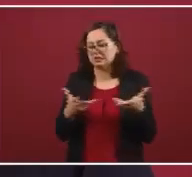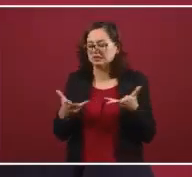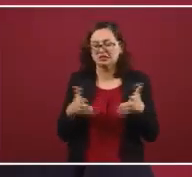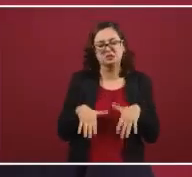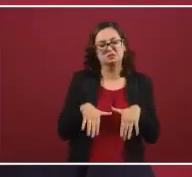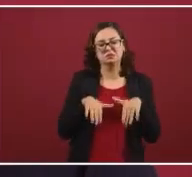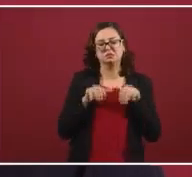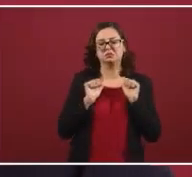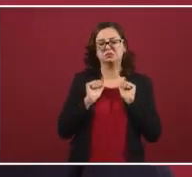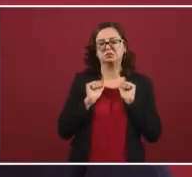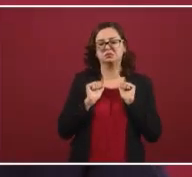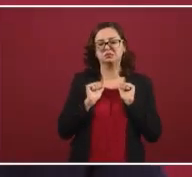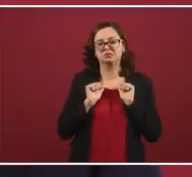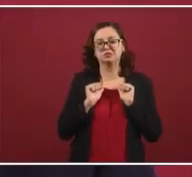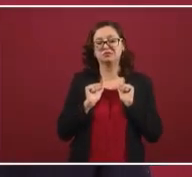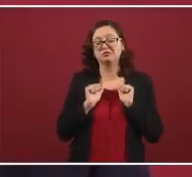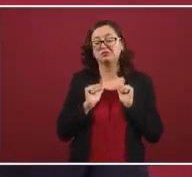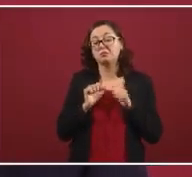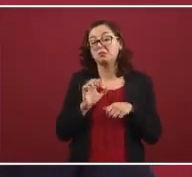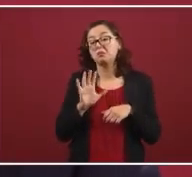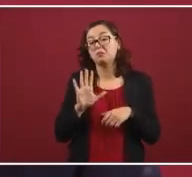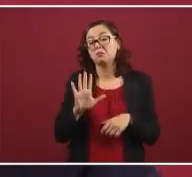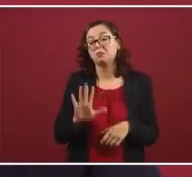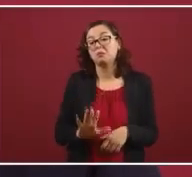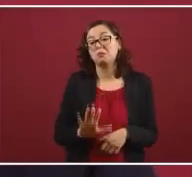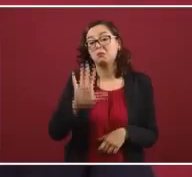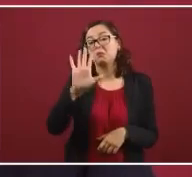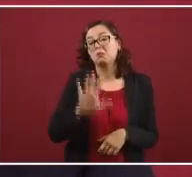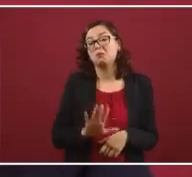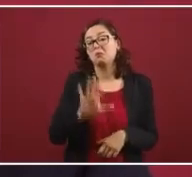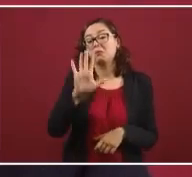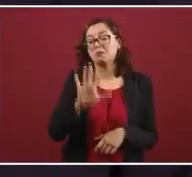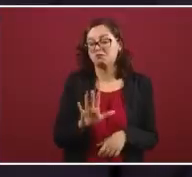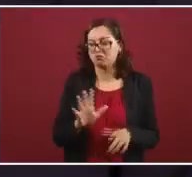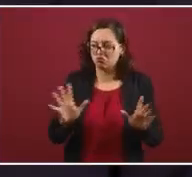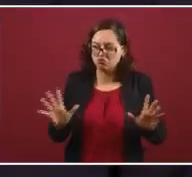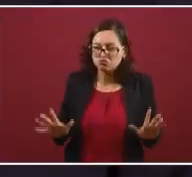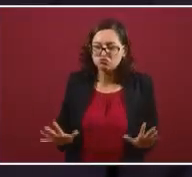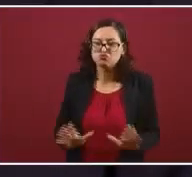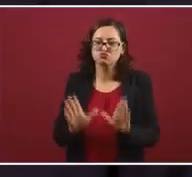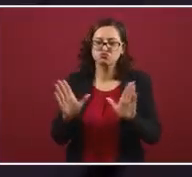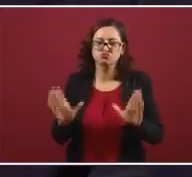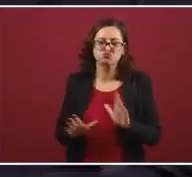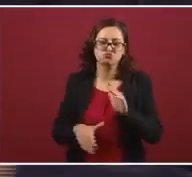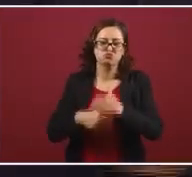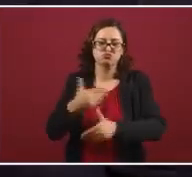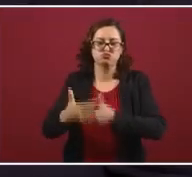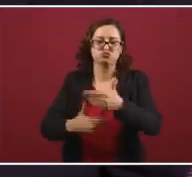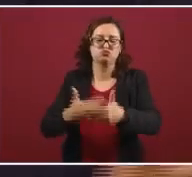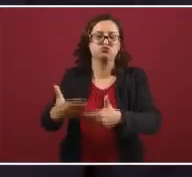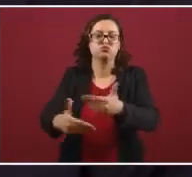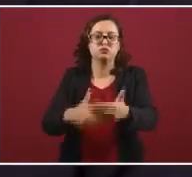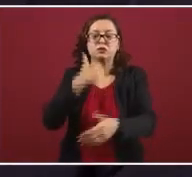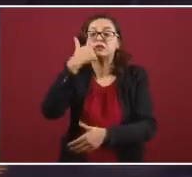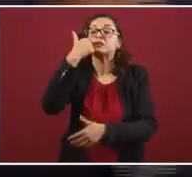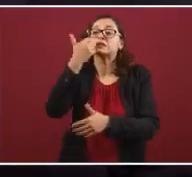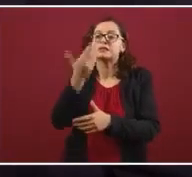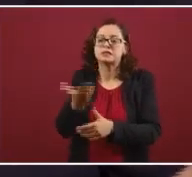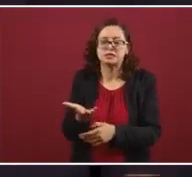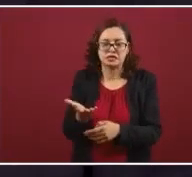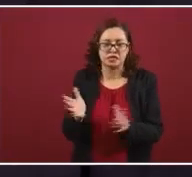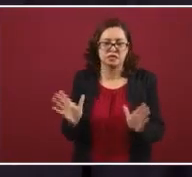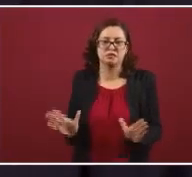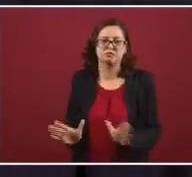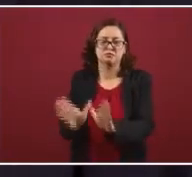y en apariencia son progresistas. Y hasta se piensa que son de